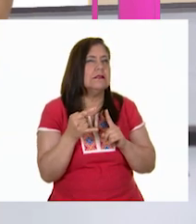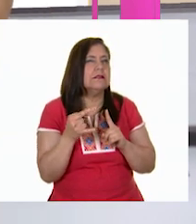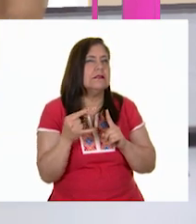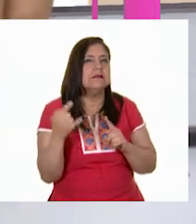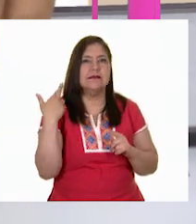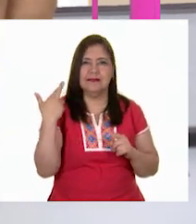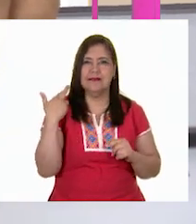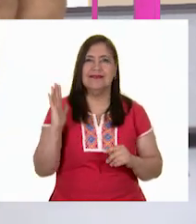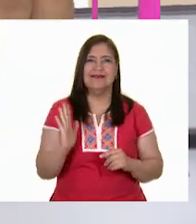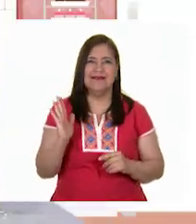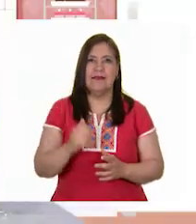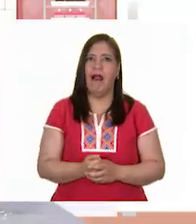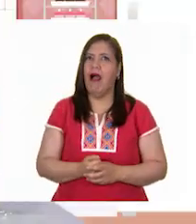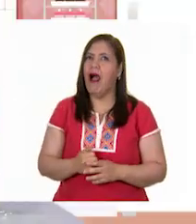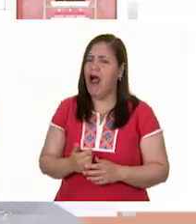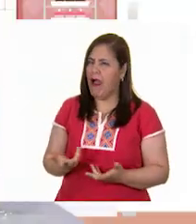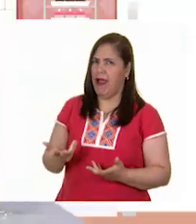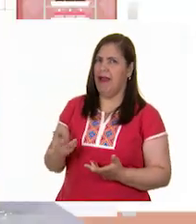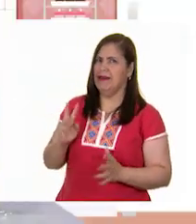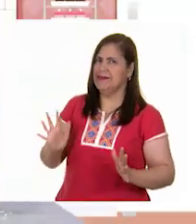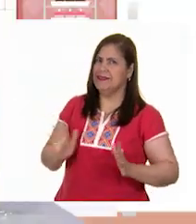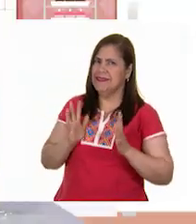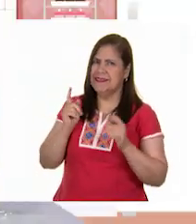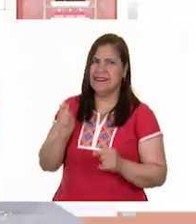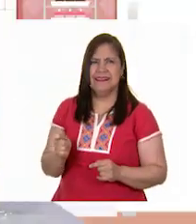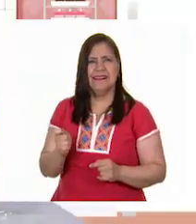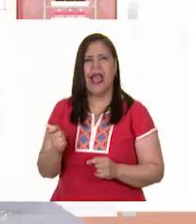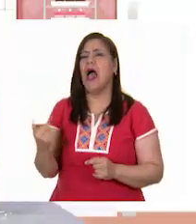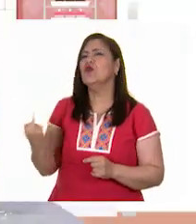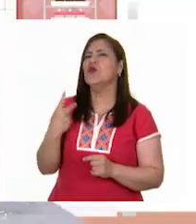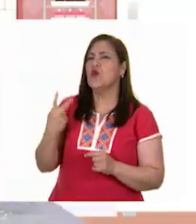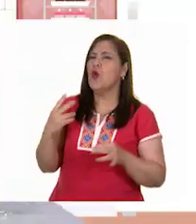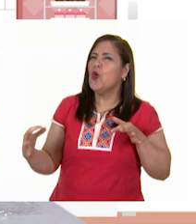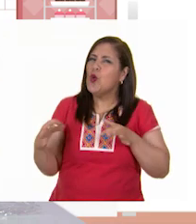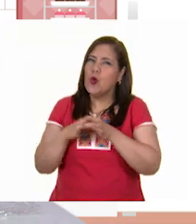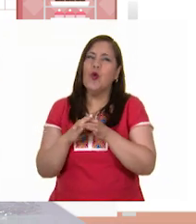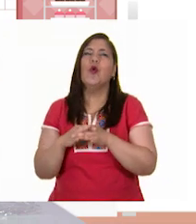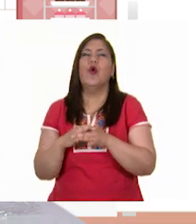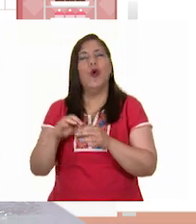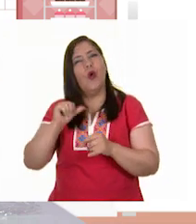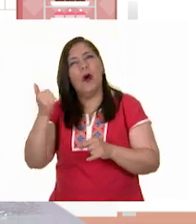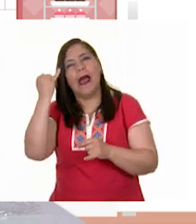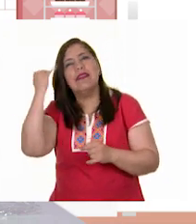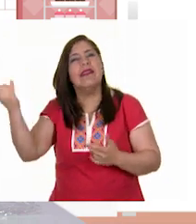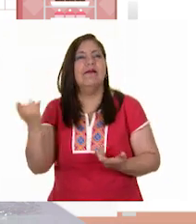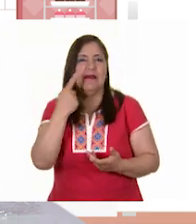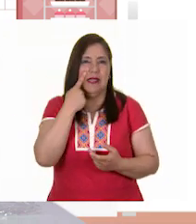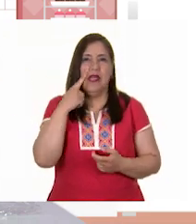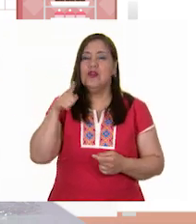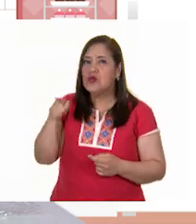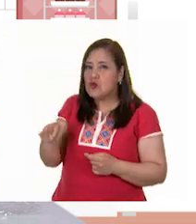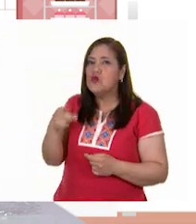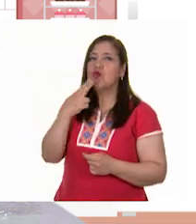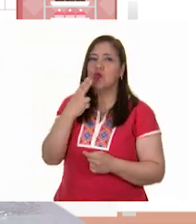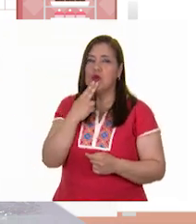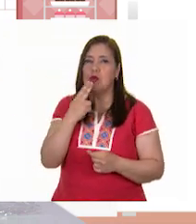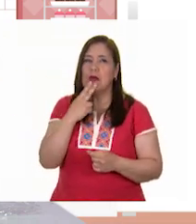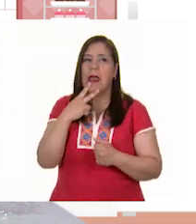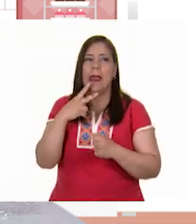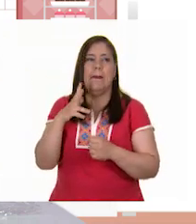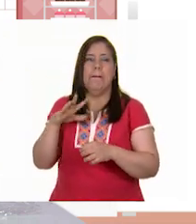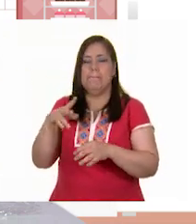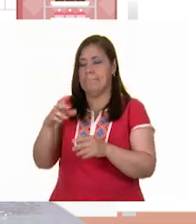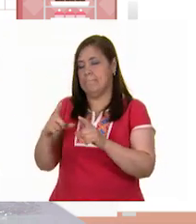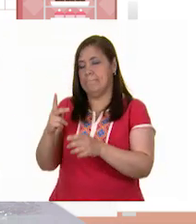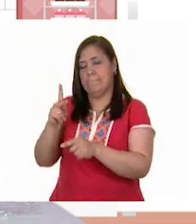Oye, eso suena tétrico. Hagamos uno más entre los dos, ¿va? Va. Mira, tú vas a utilizar este pedazo de cristal